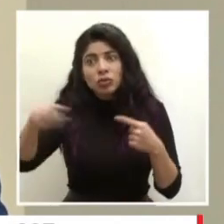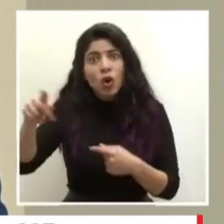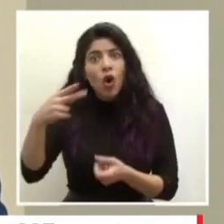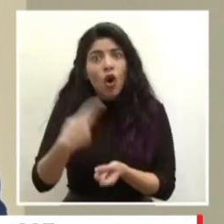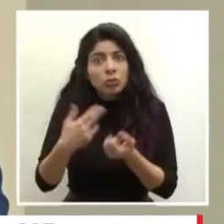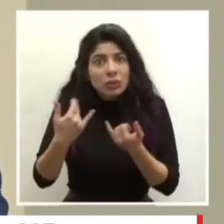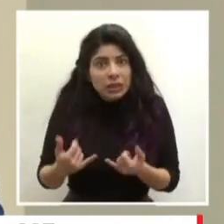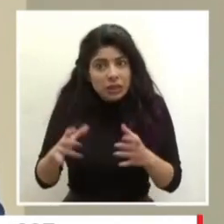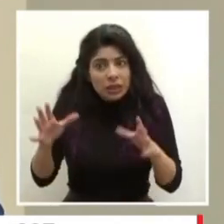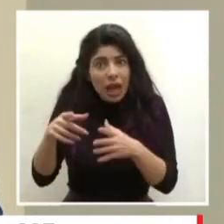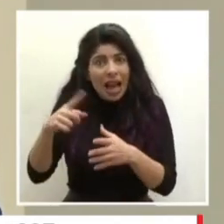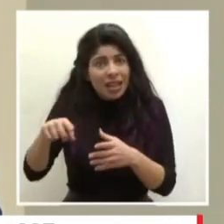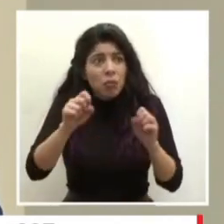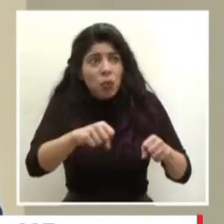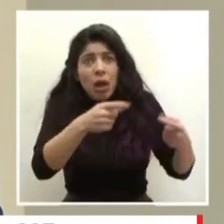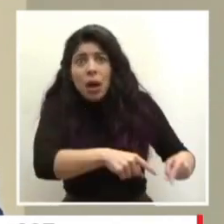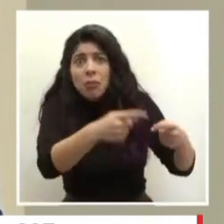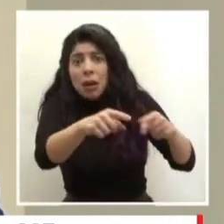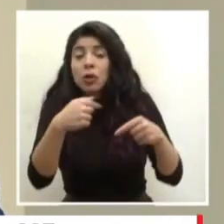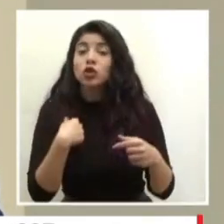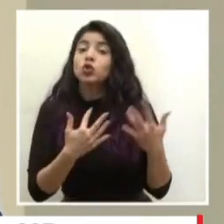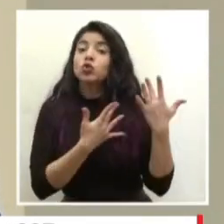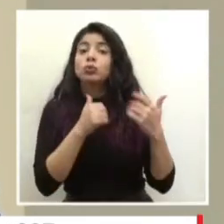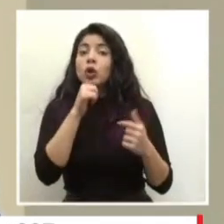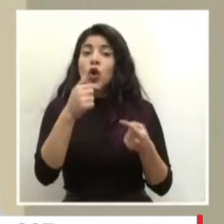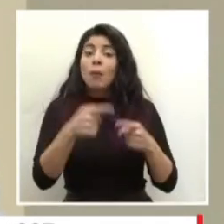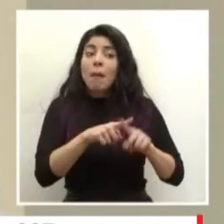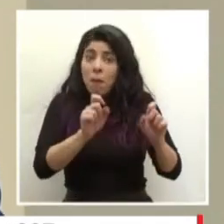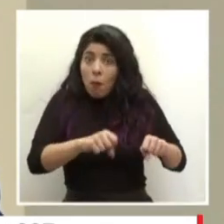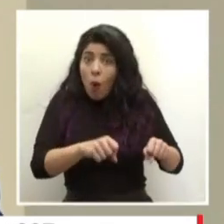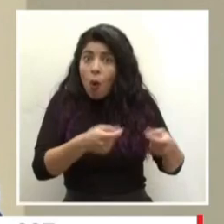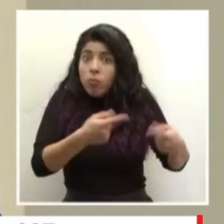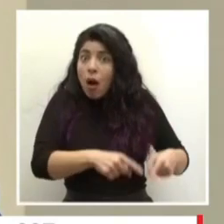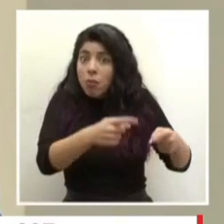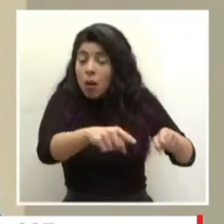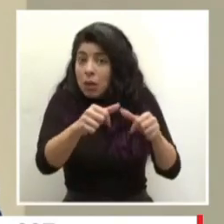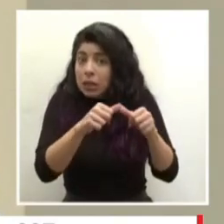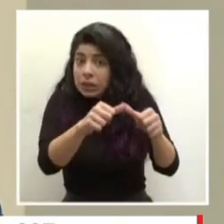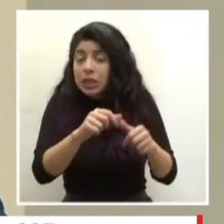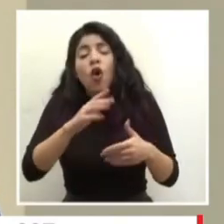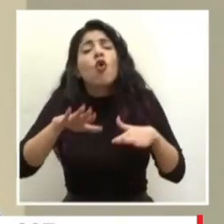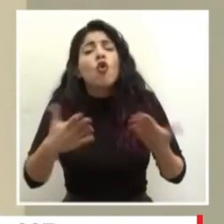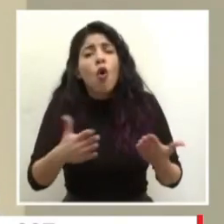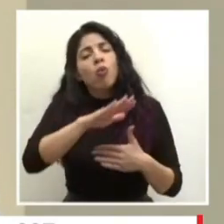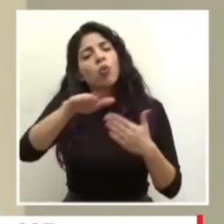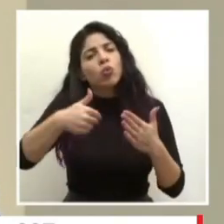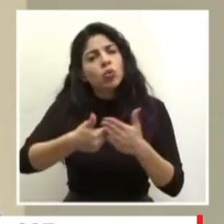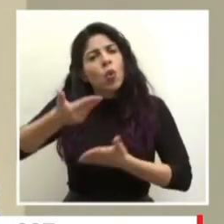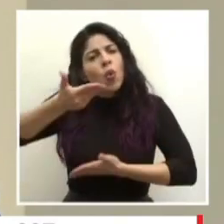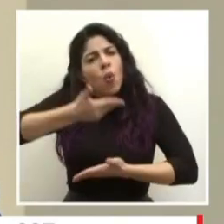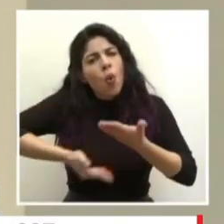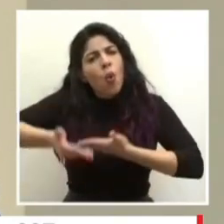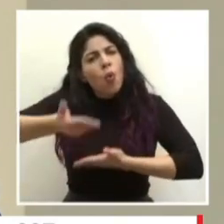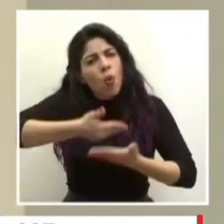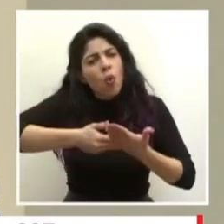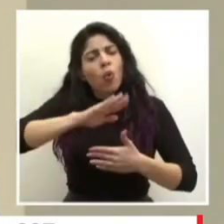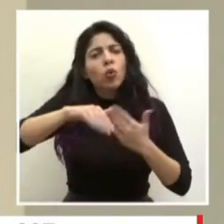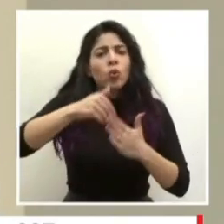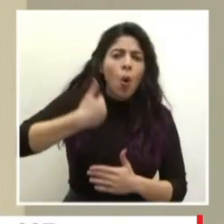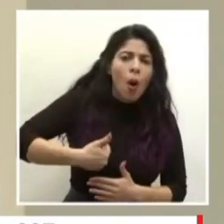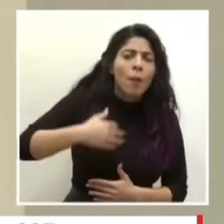Esas cosas pueden seguir pasando y espero que no pasen. Aquí es todos colaborando, como lo hemos venido diciendo todos y todas, de